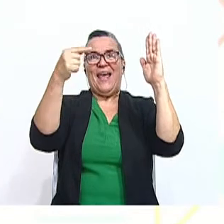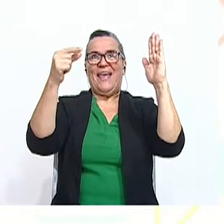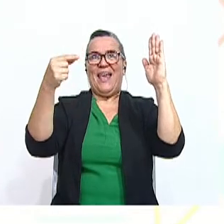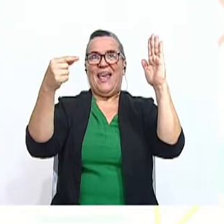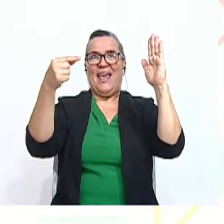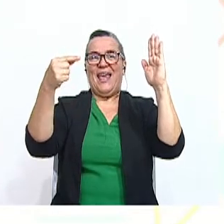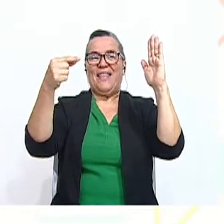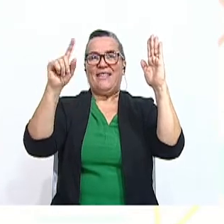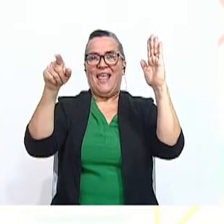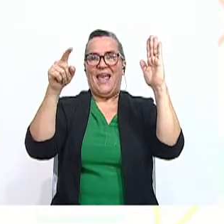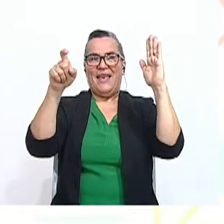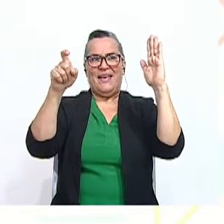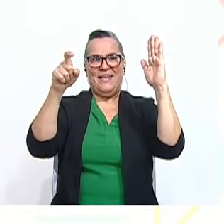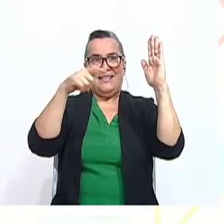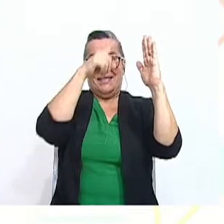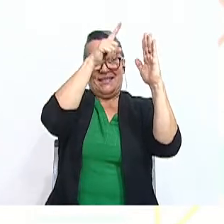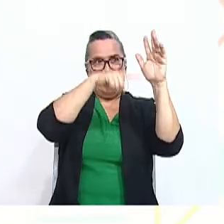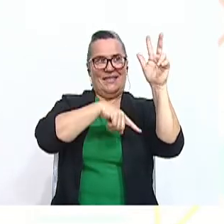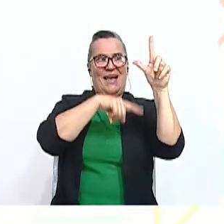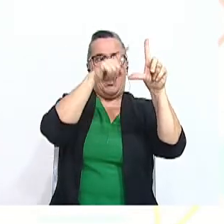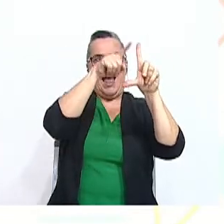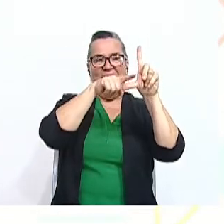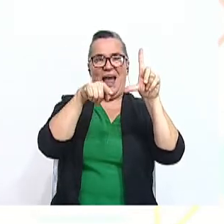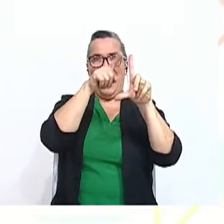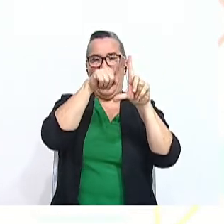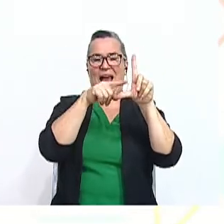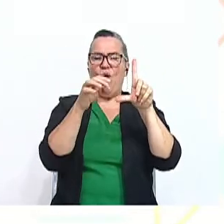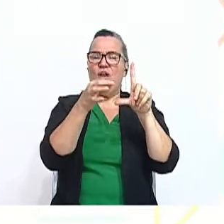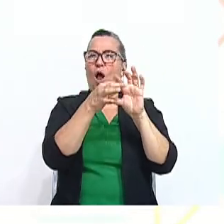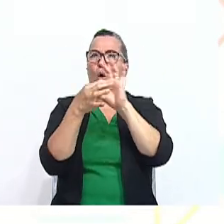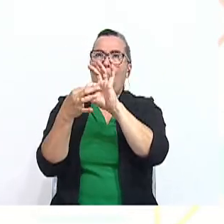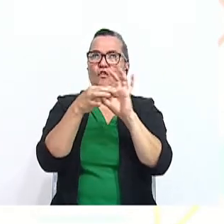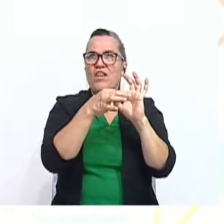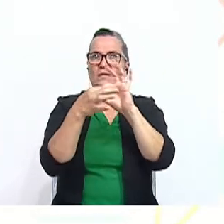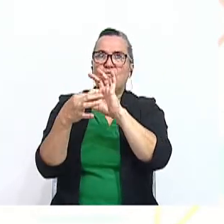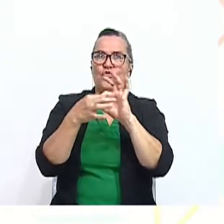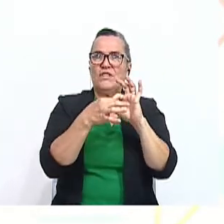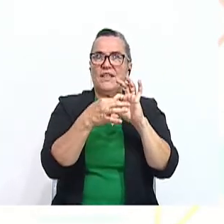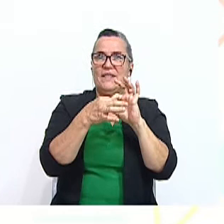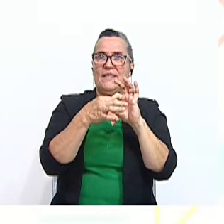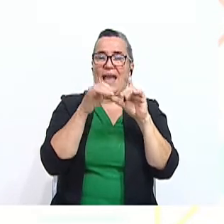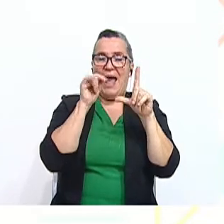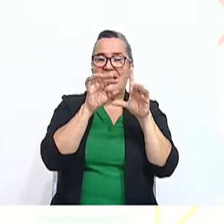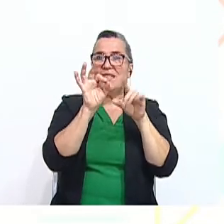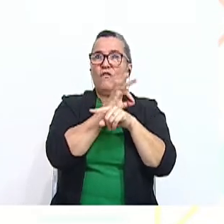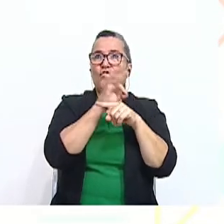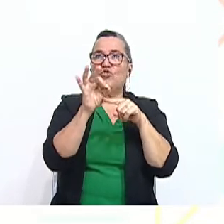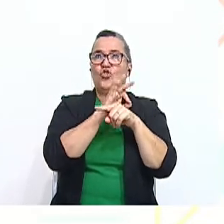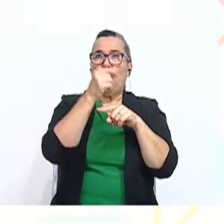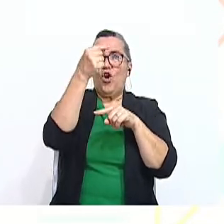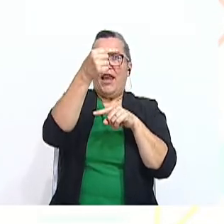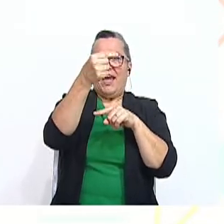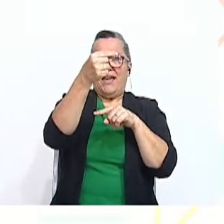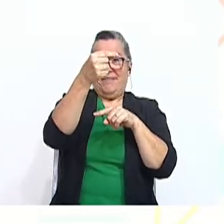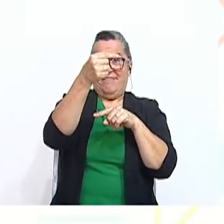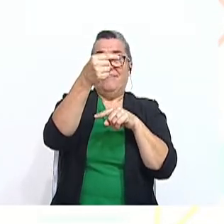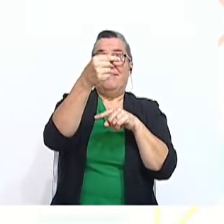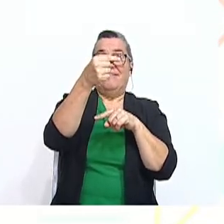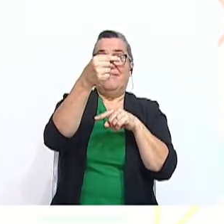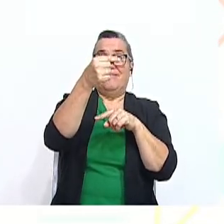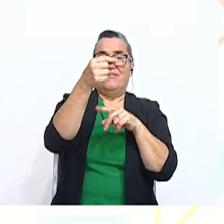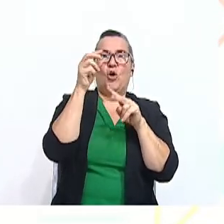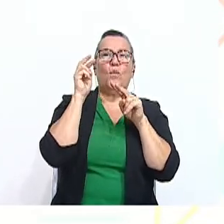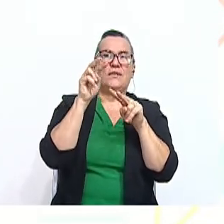x. Y aquí tenemos una relación, una correspondencia y le hemos denominado a esta función la función g. Y observen